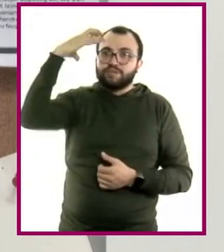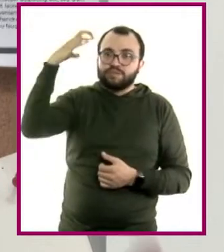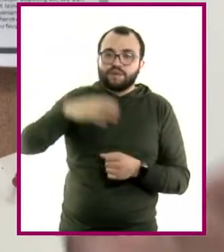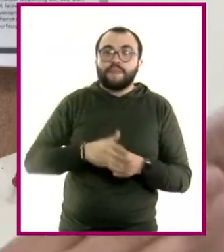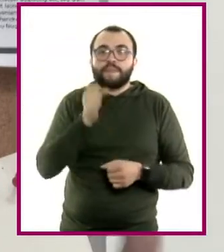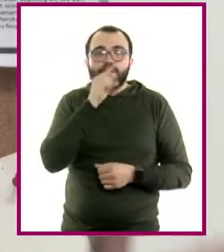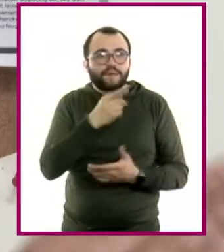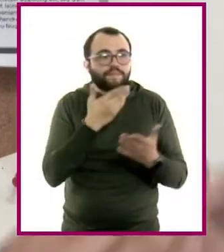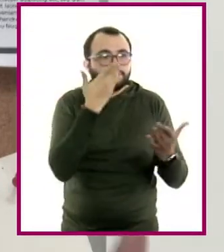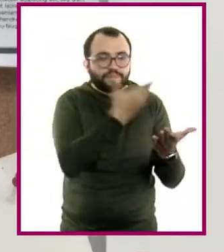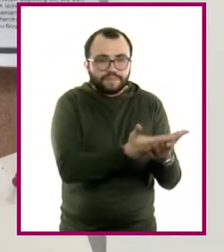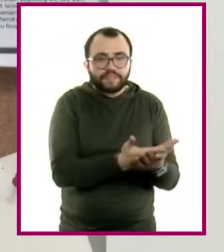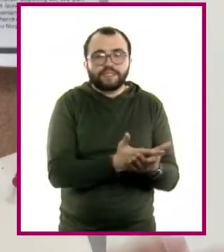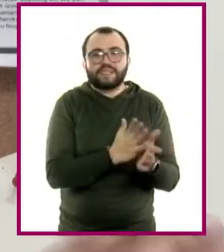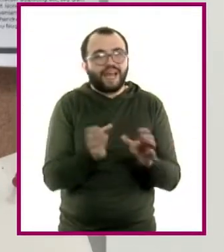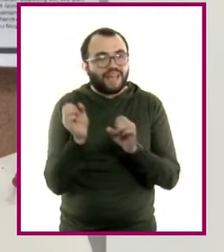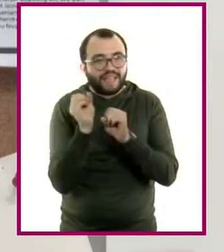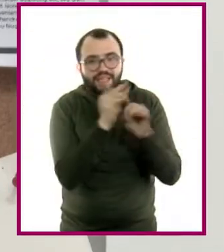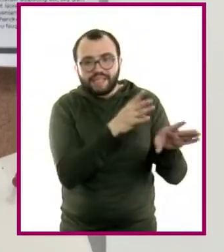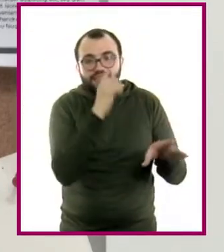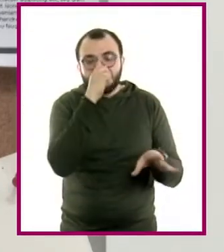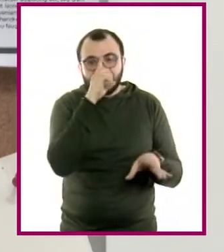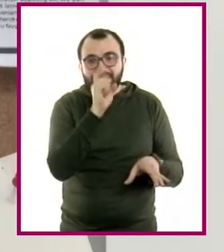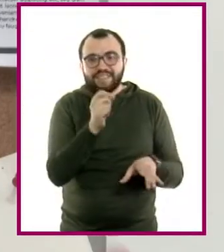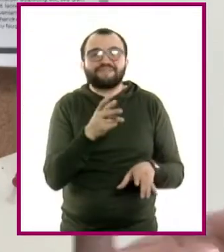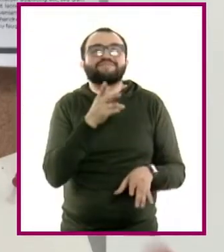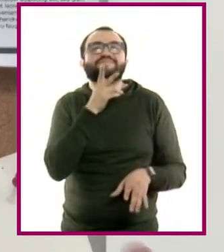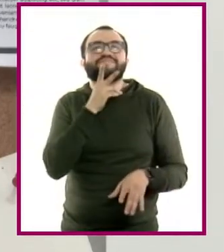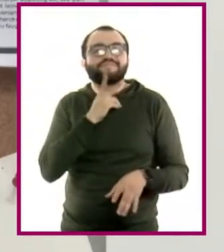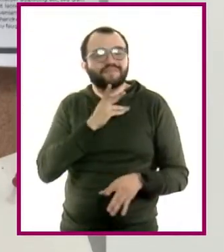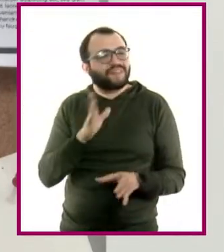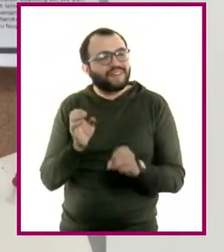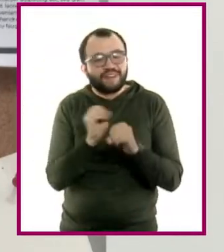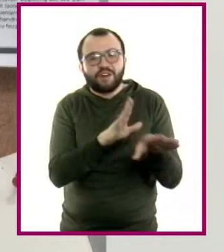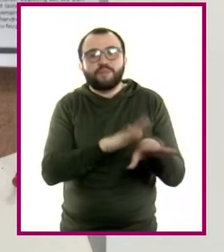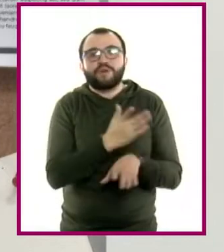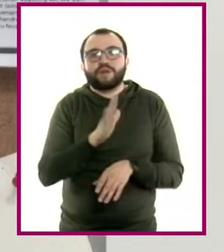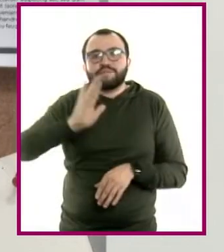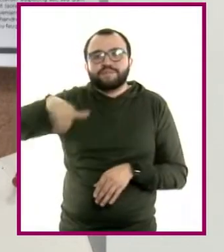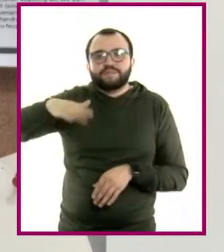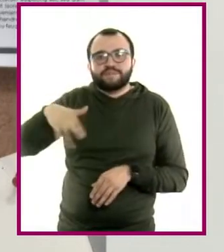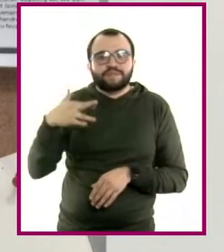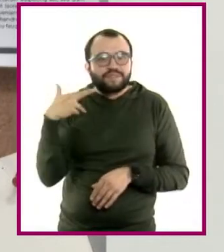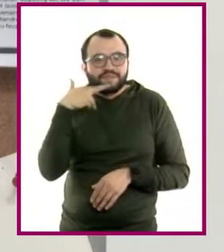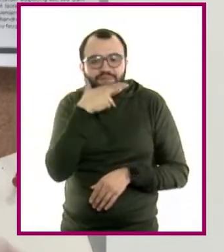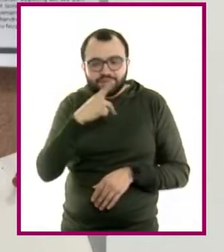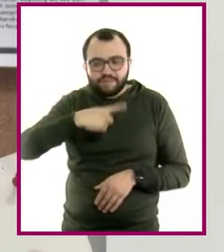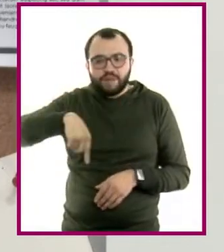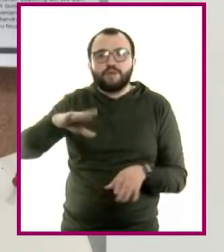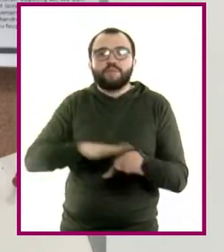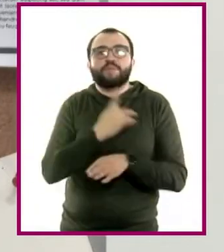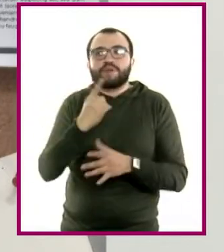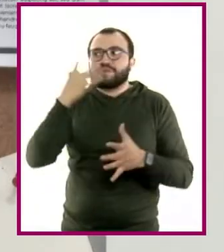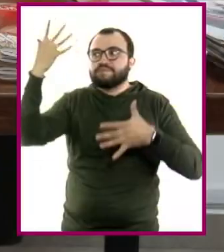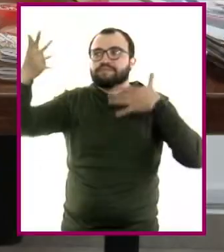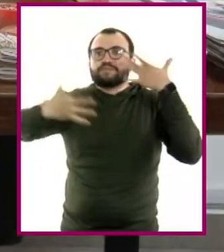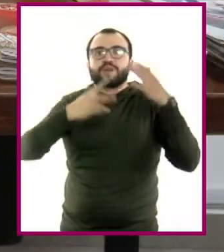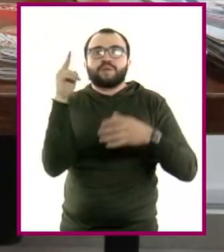pidió dejar atrás la dependencia de los combustibles fósiles para evitar muertes prematuras de mexicanos por contaminación del